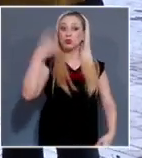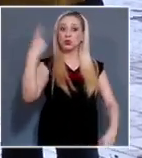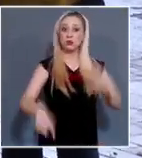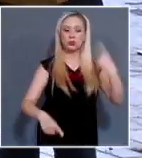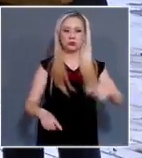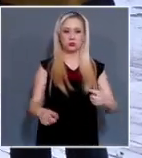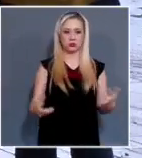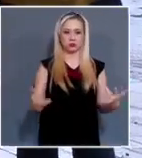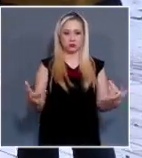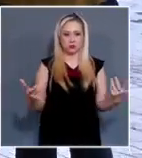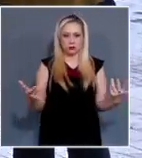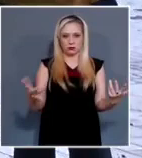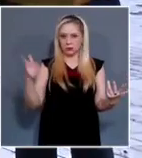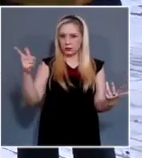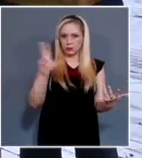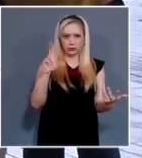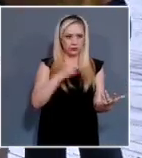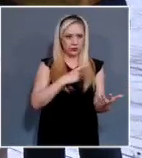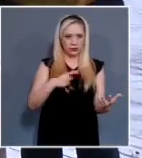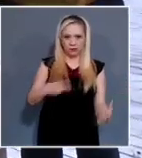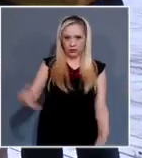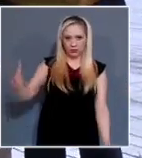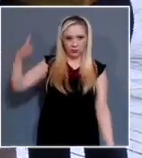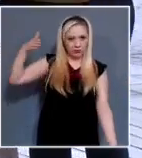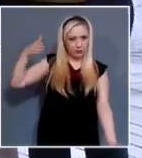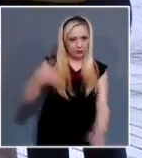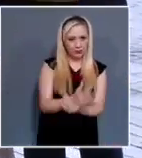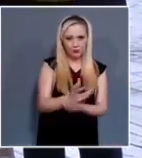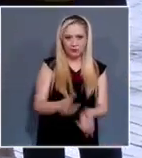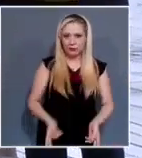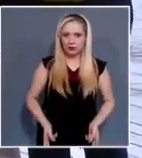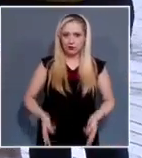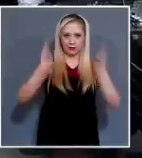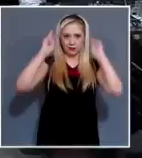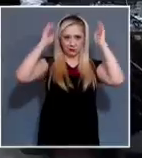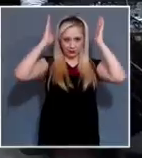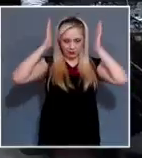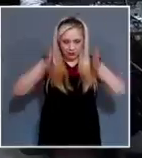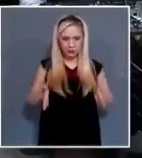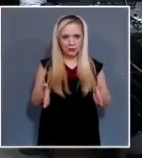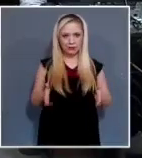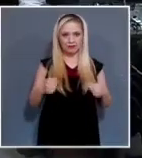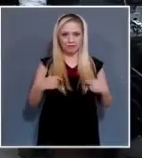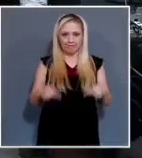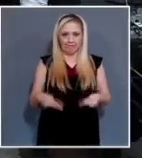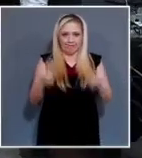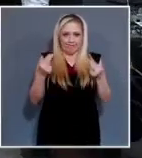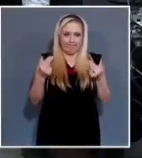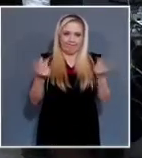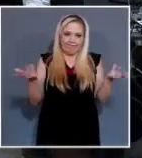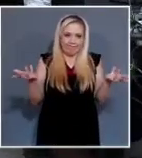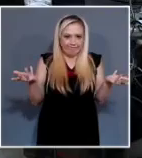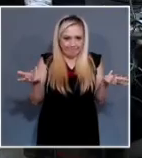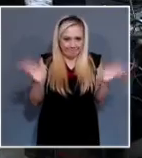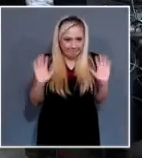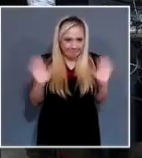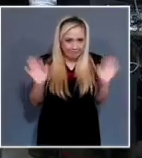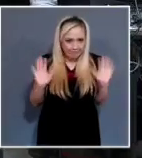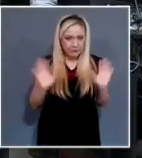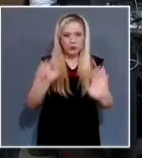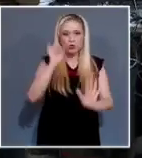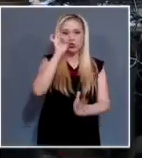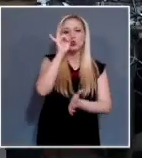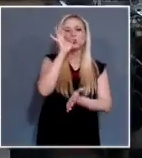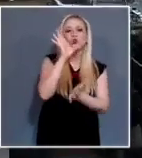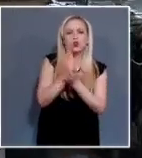su relevancia del cargo, tiene el deber de cuidar sus expresiones. En este caso, su derecho a la libertad de expresión debe ceder respecto